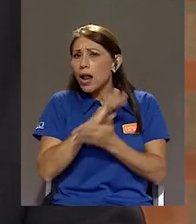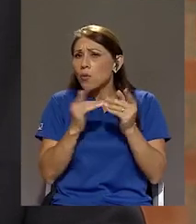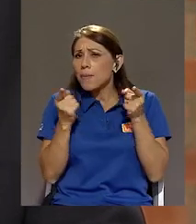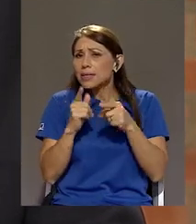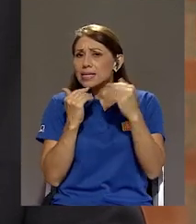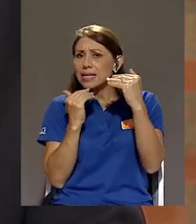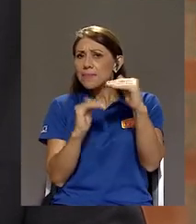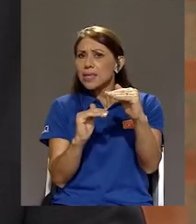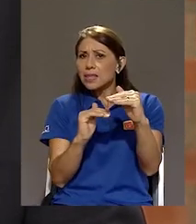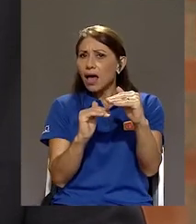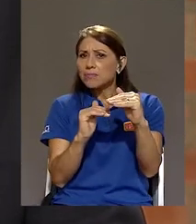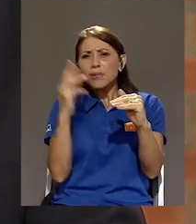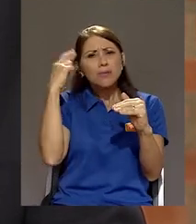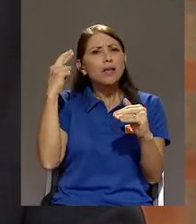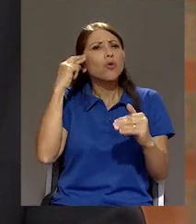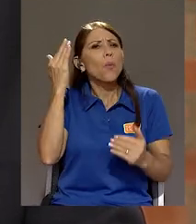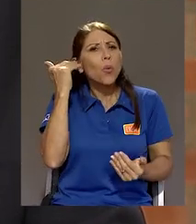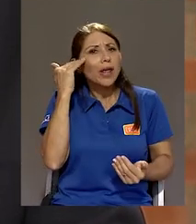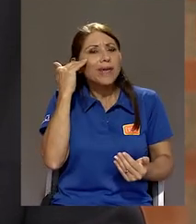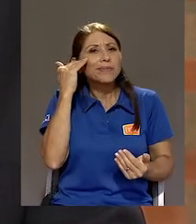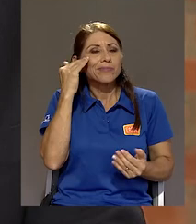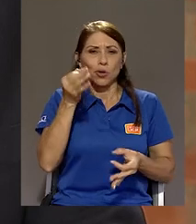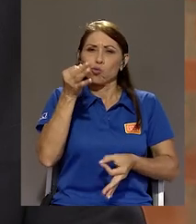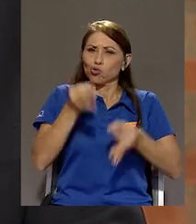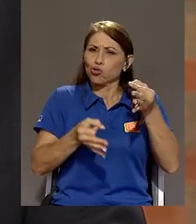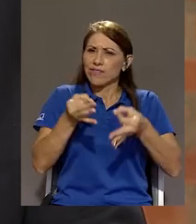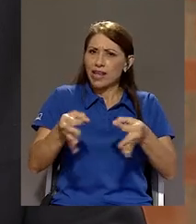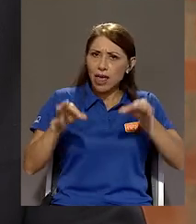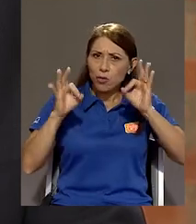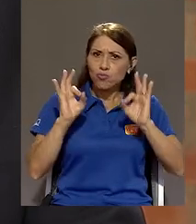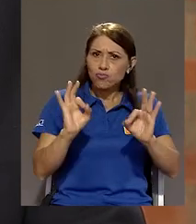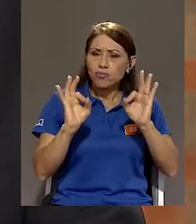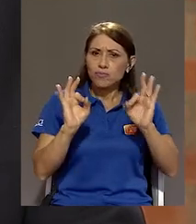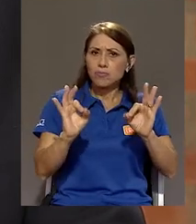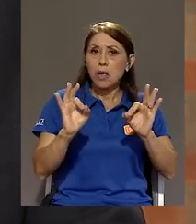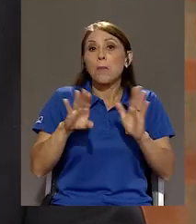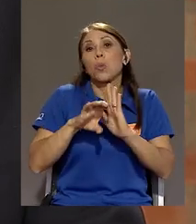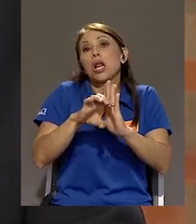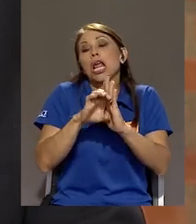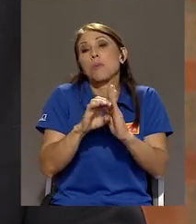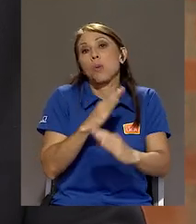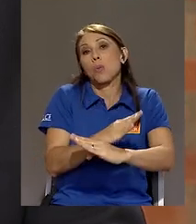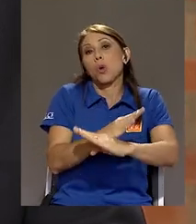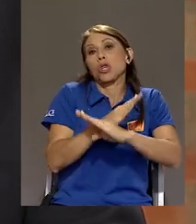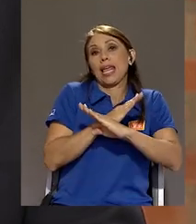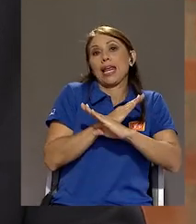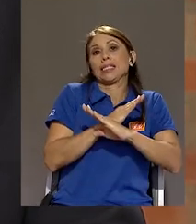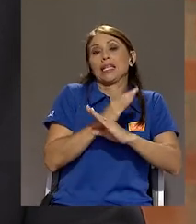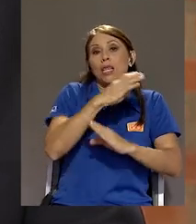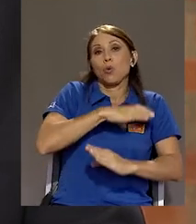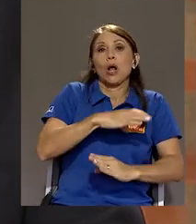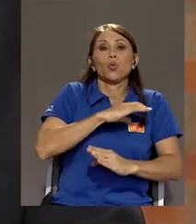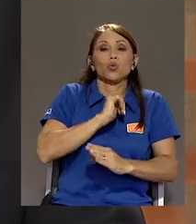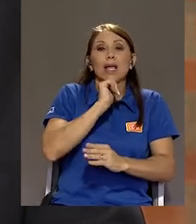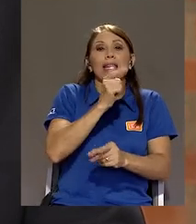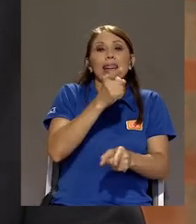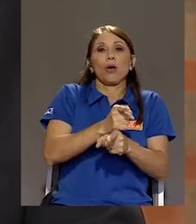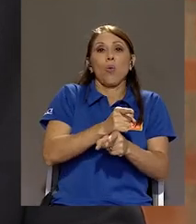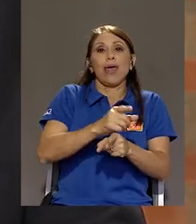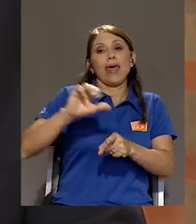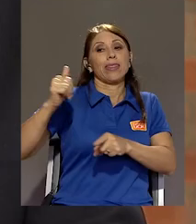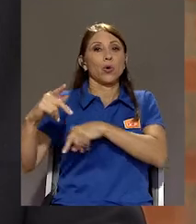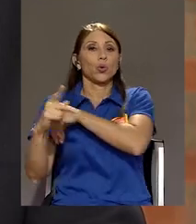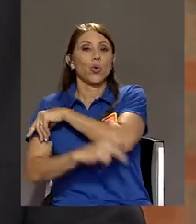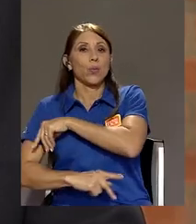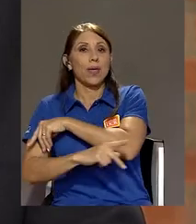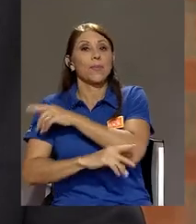de razones muy justificadas, ya sea porque es una manera de protegerse de una conducta inadecuada de otro miembro o, y aquí viene